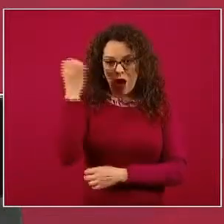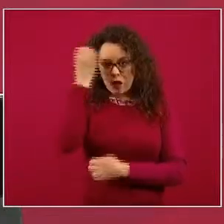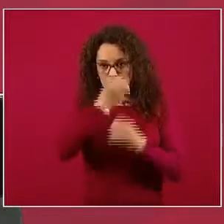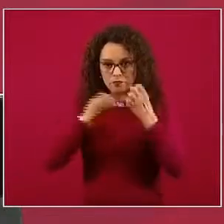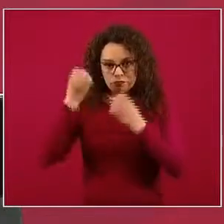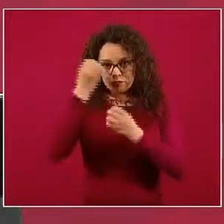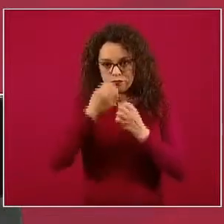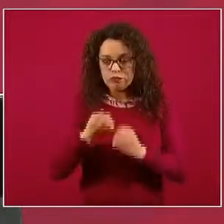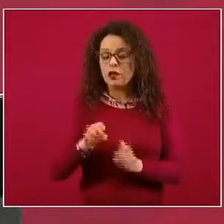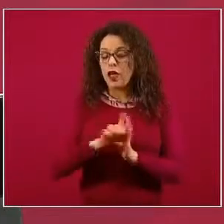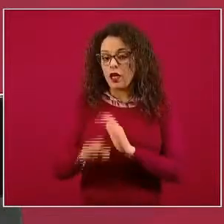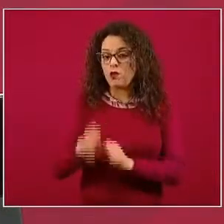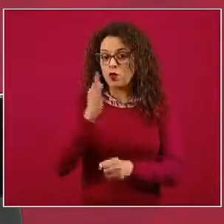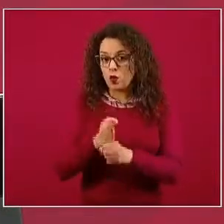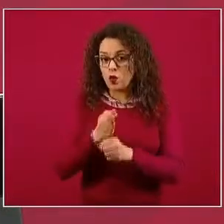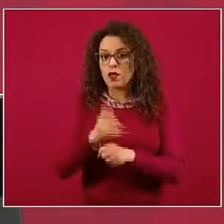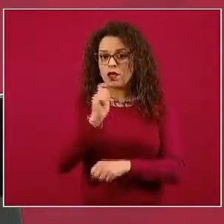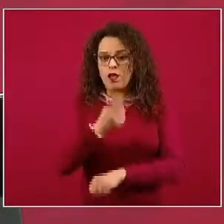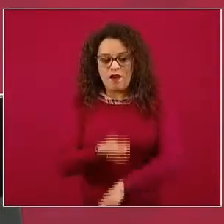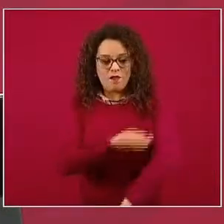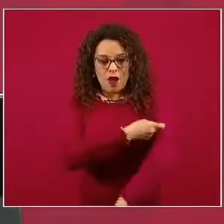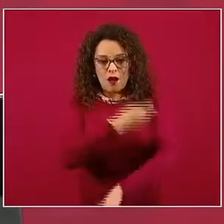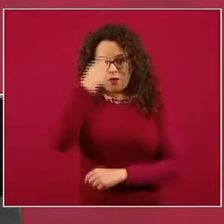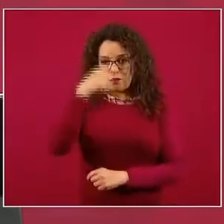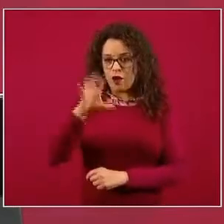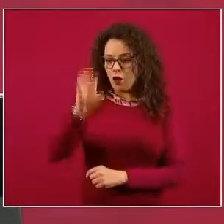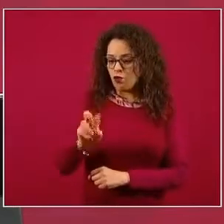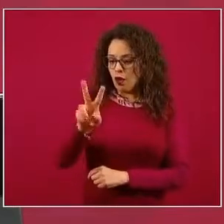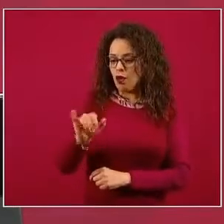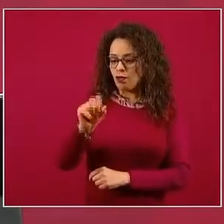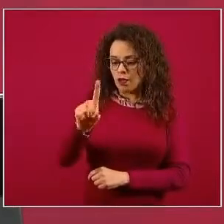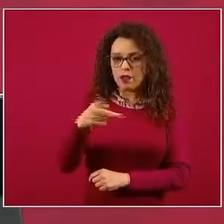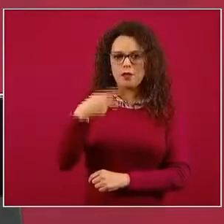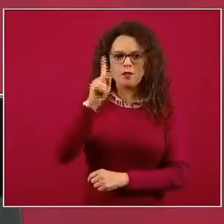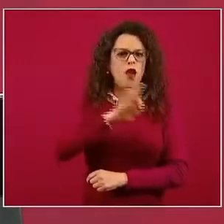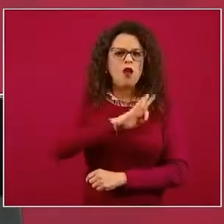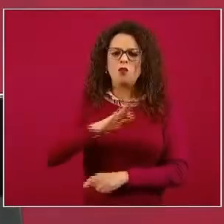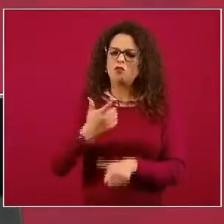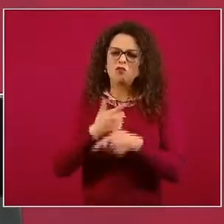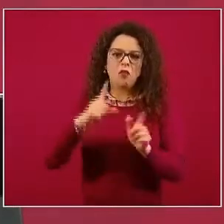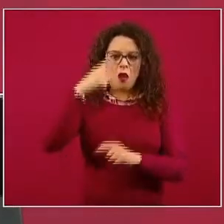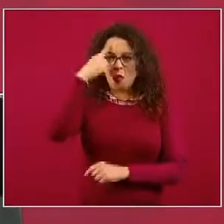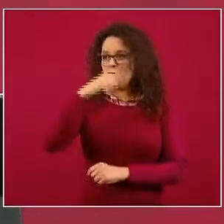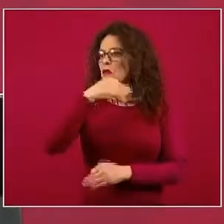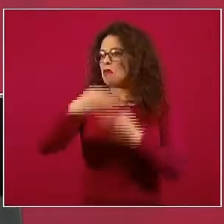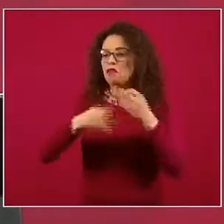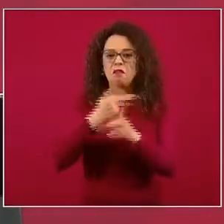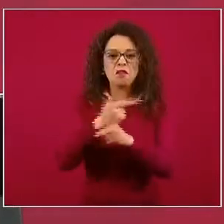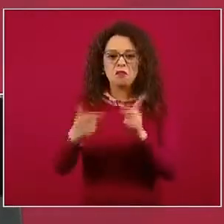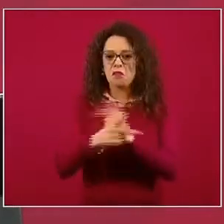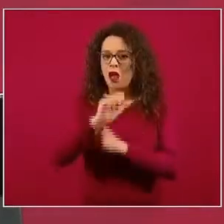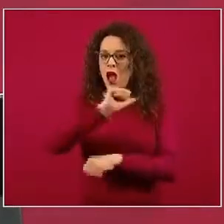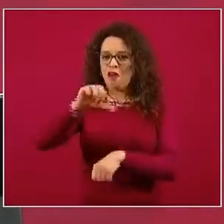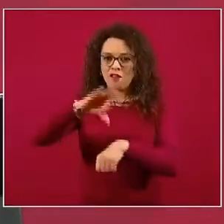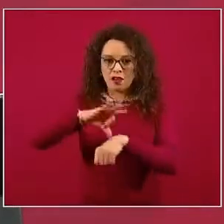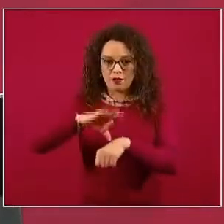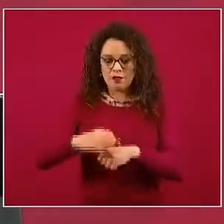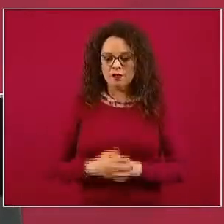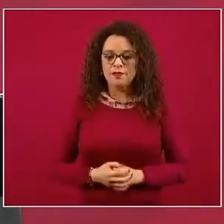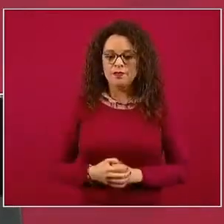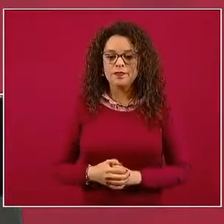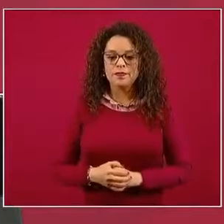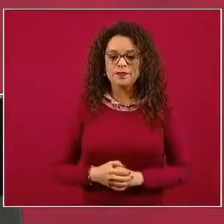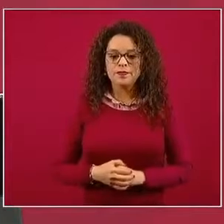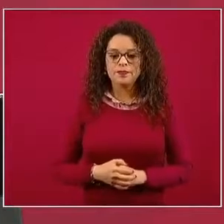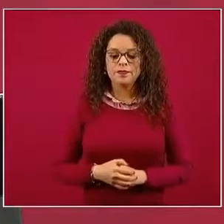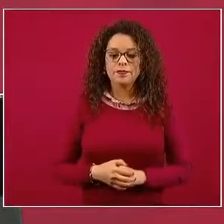las vacunas para el COVID, pero podría aplicar el concepto para cualquier producto farmacéutico? En algunas ocasiones,